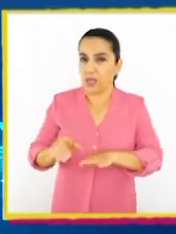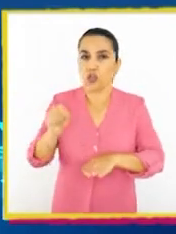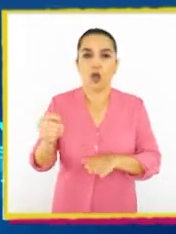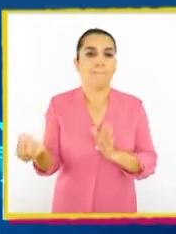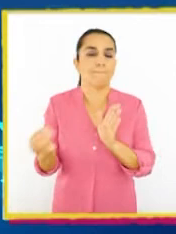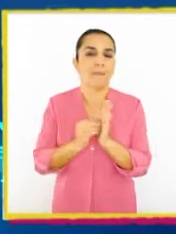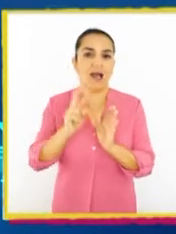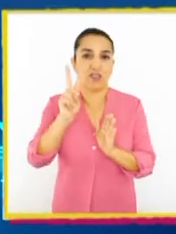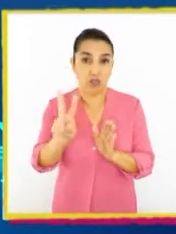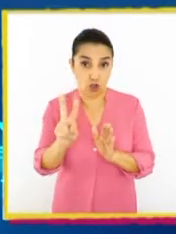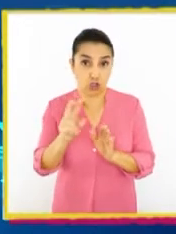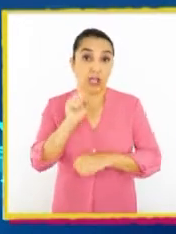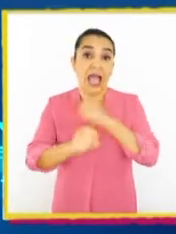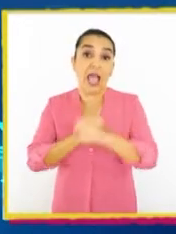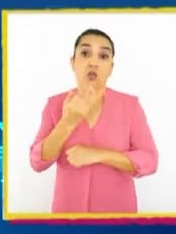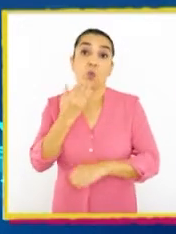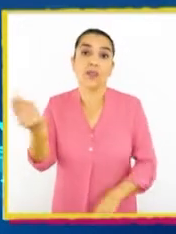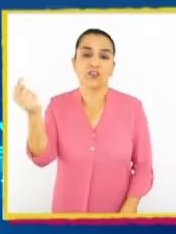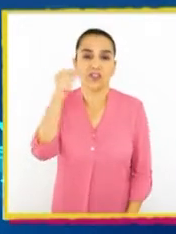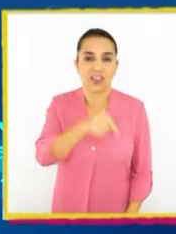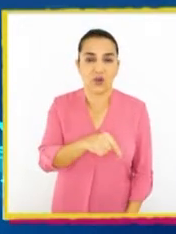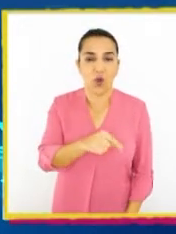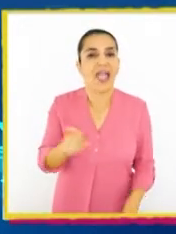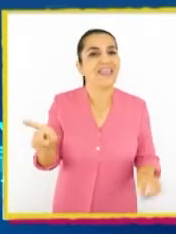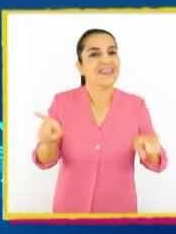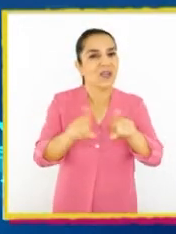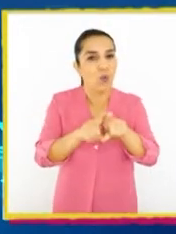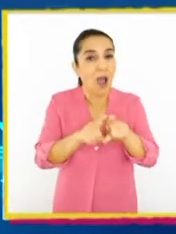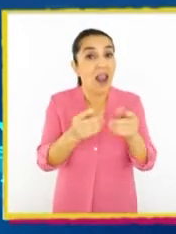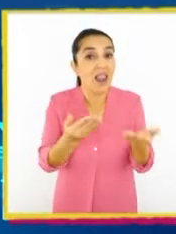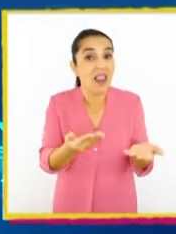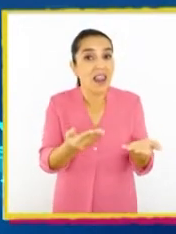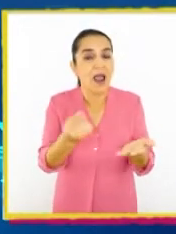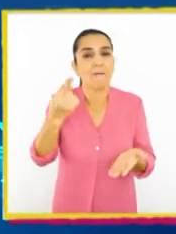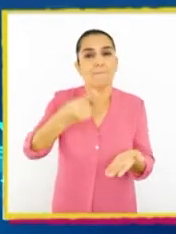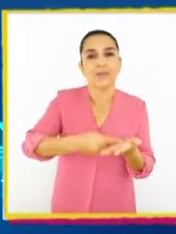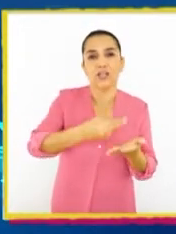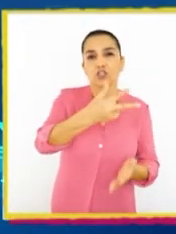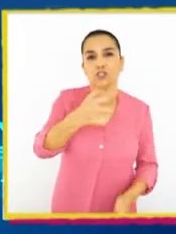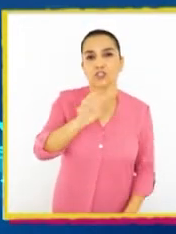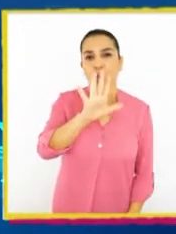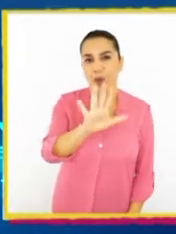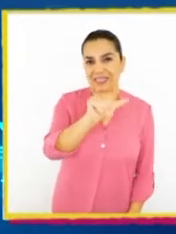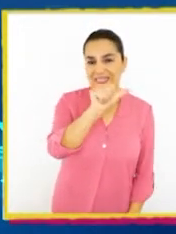nacimiento, más 2, que son los años que tenía cuando llegó, es igual a